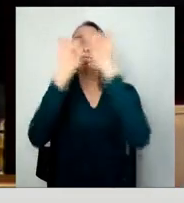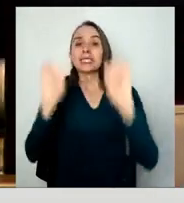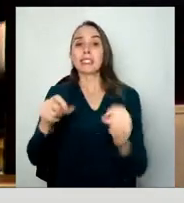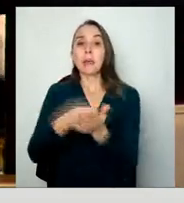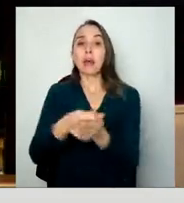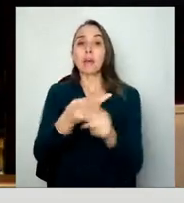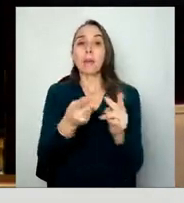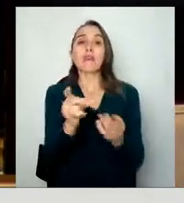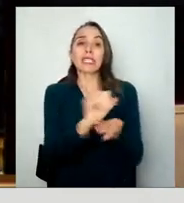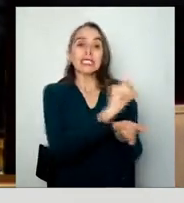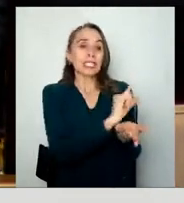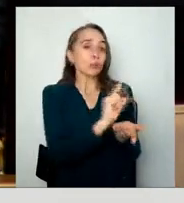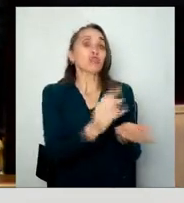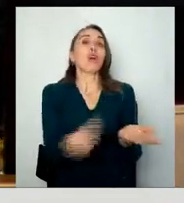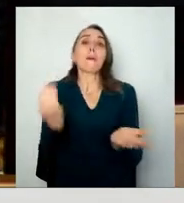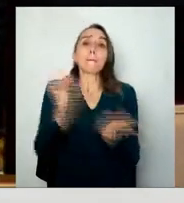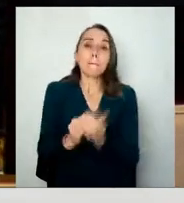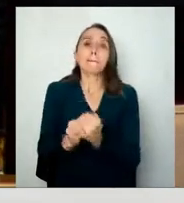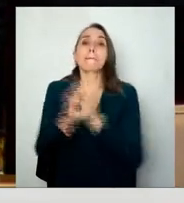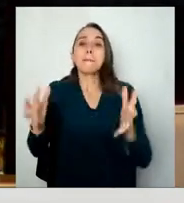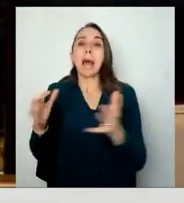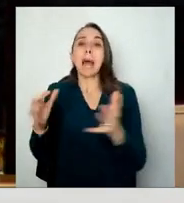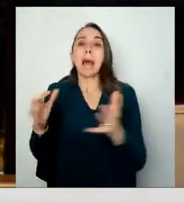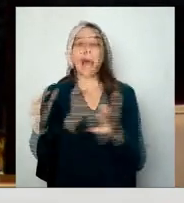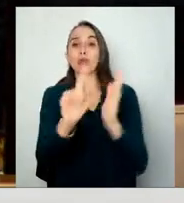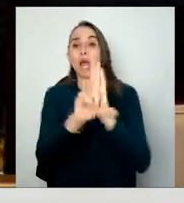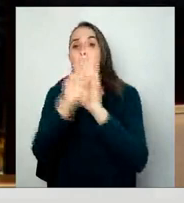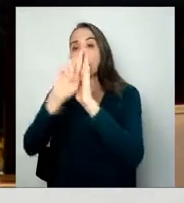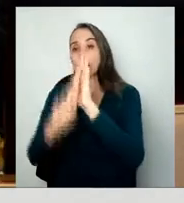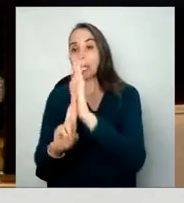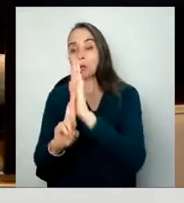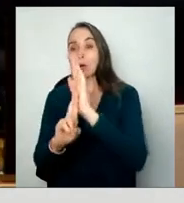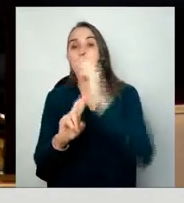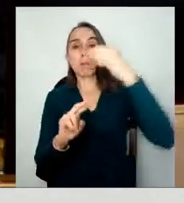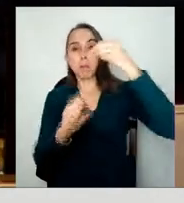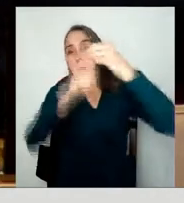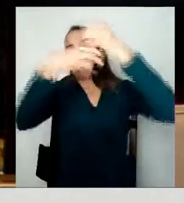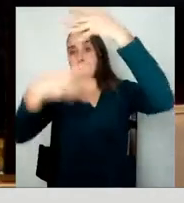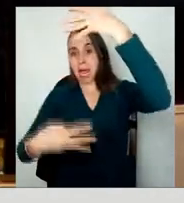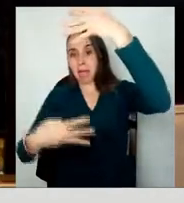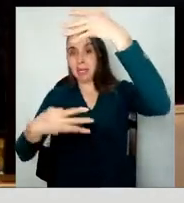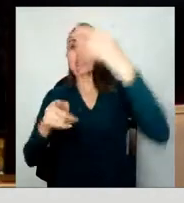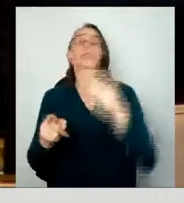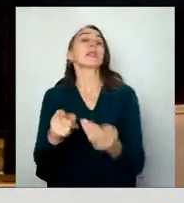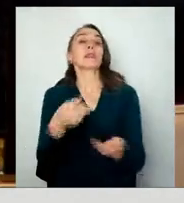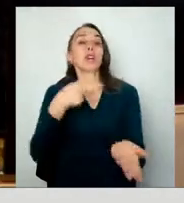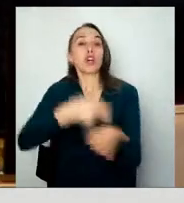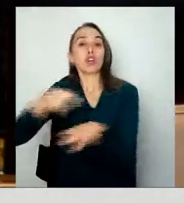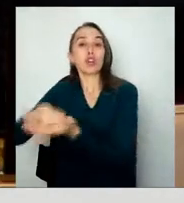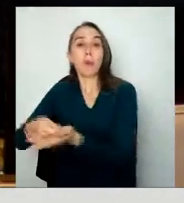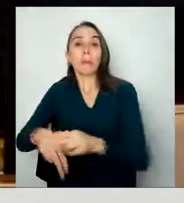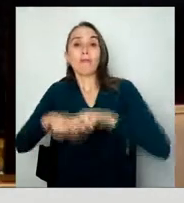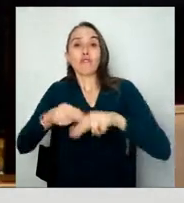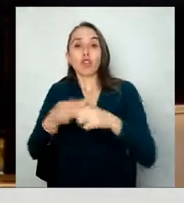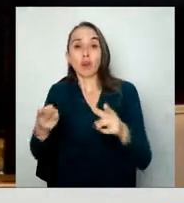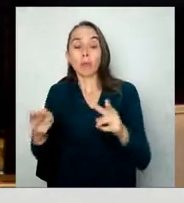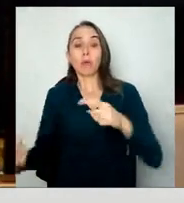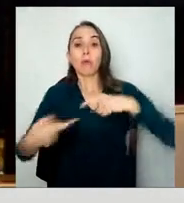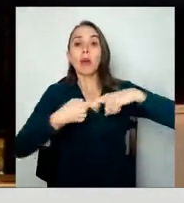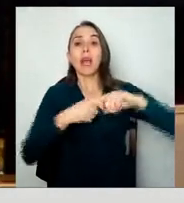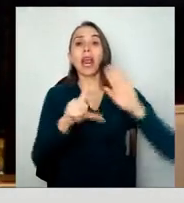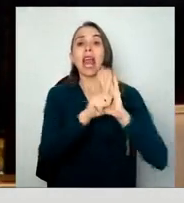aumentando el número de instituciones reguladas en tacto existan aportes públicos la operaciones deberán sujetarse a la ley de compras de esta manera